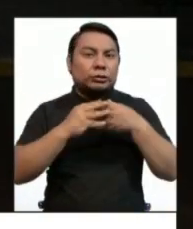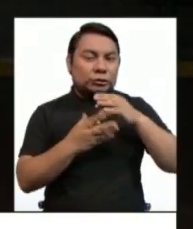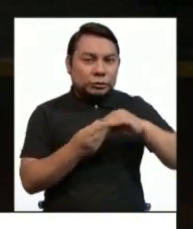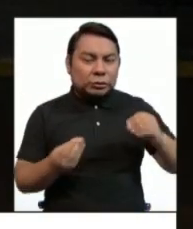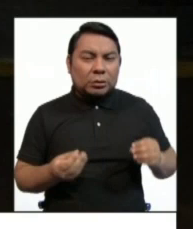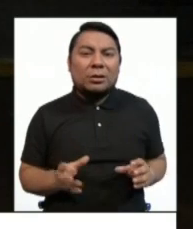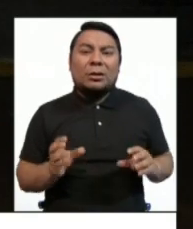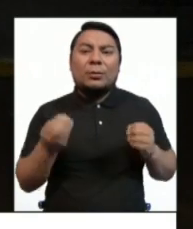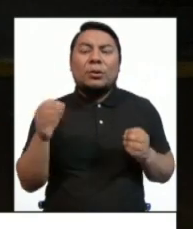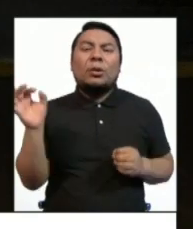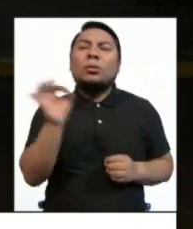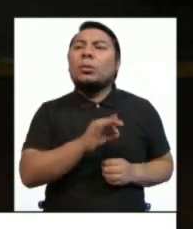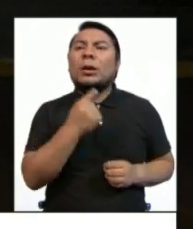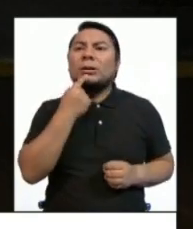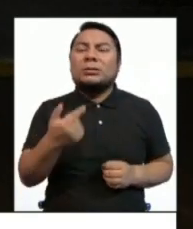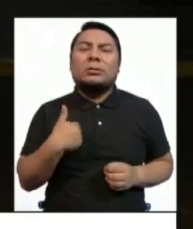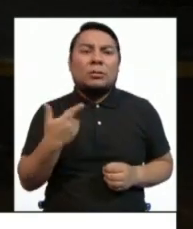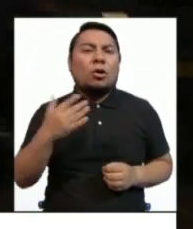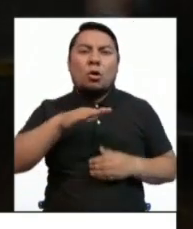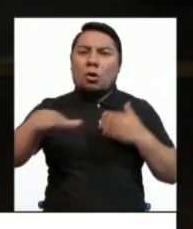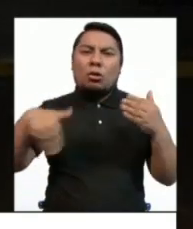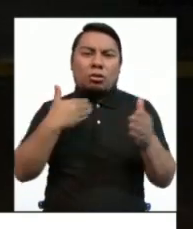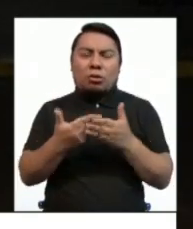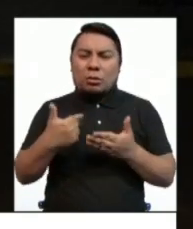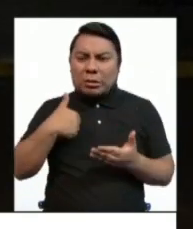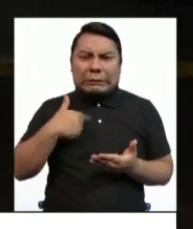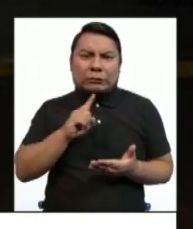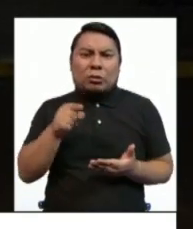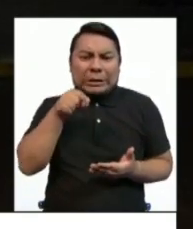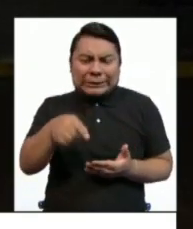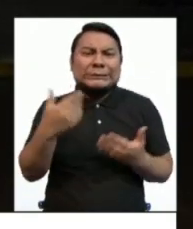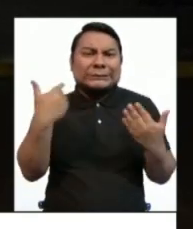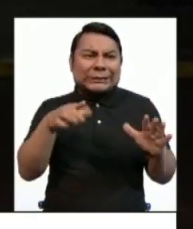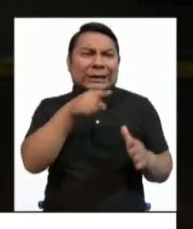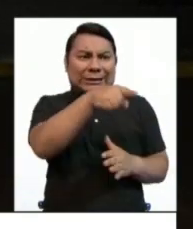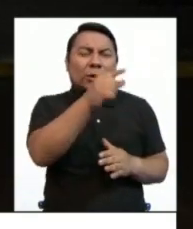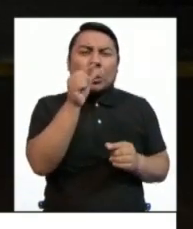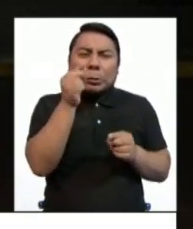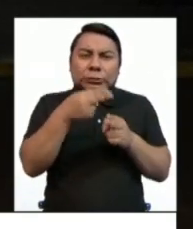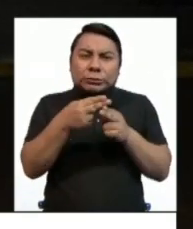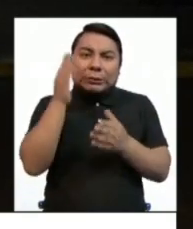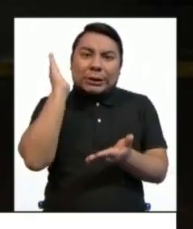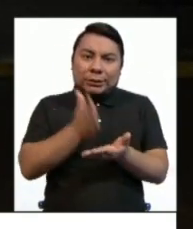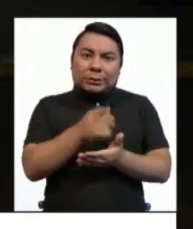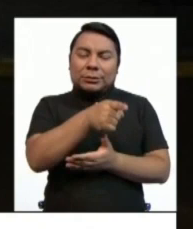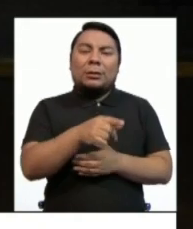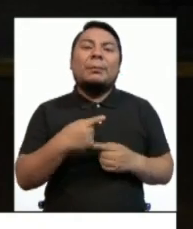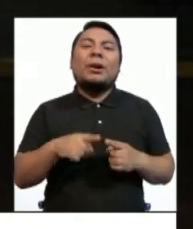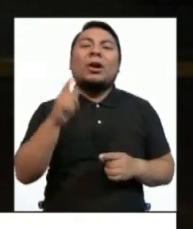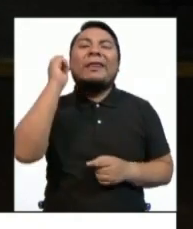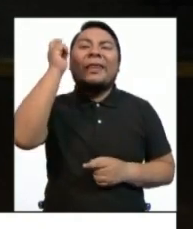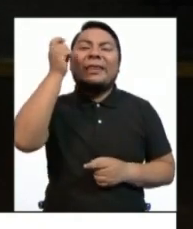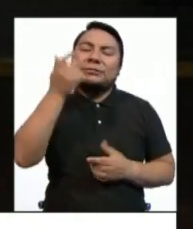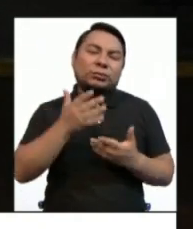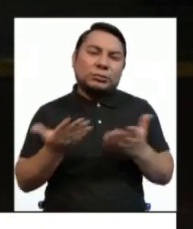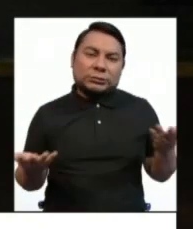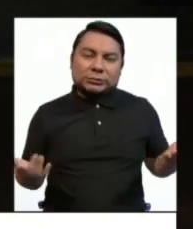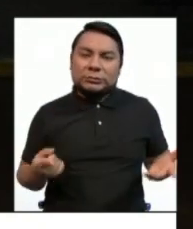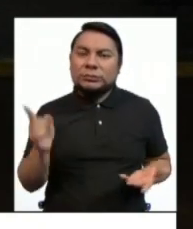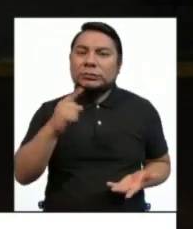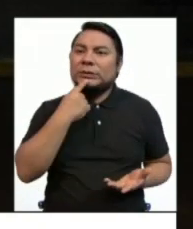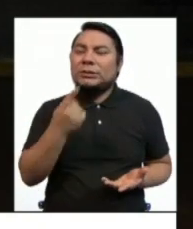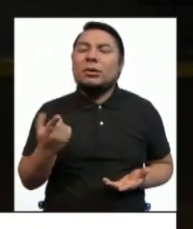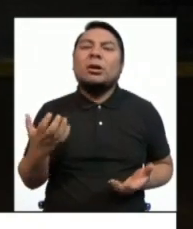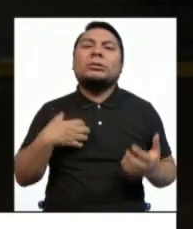nunca tuvimos el terreno aplanado hacia nosotros. Todo estaba hecho para esta condena. Pedro no pudo presentar tres testigos, no le dejaron hacer